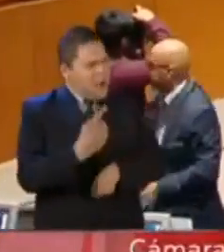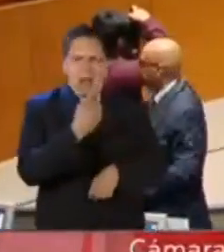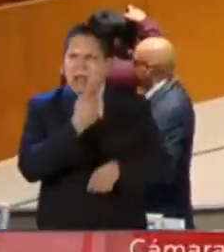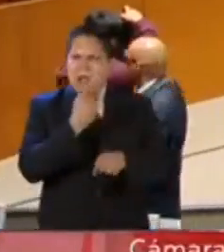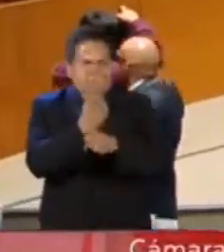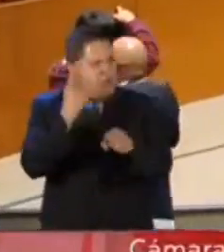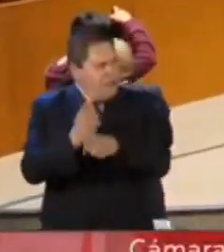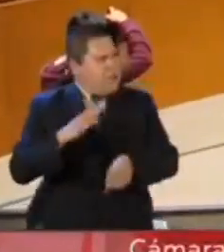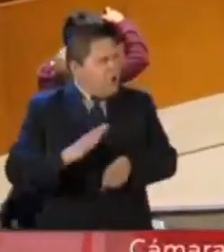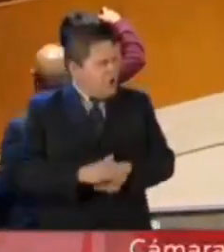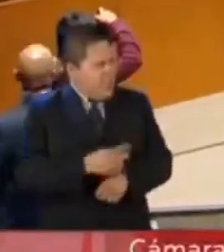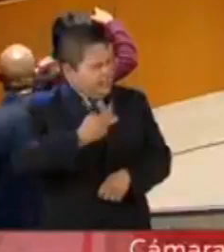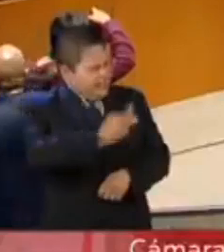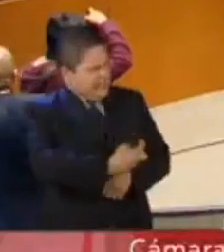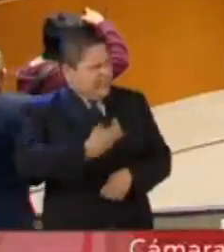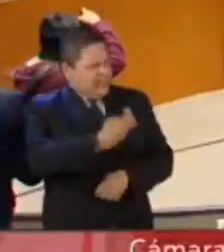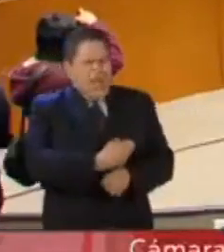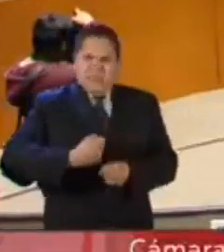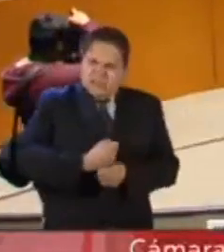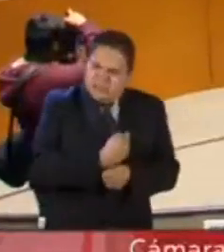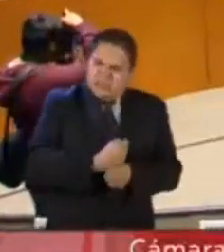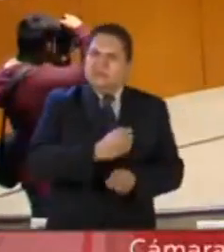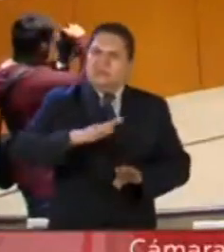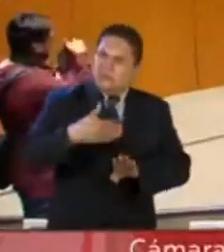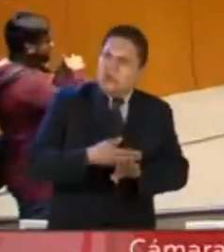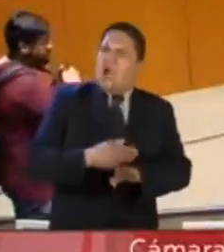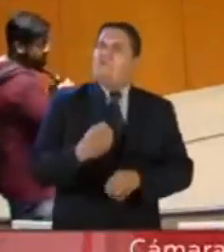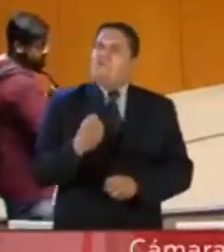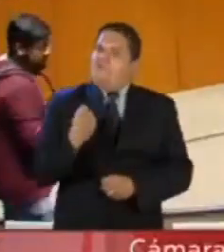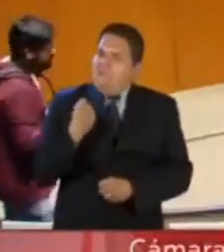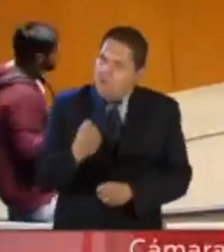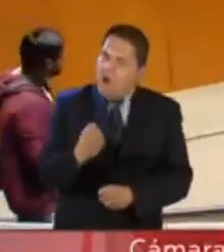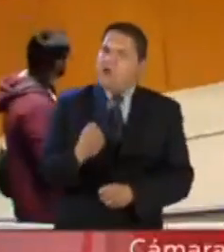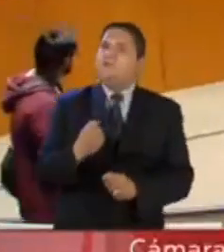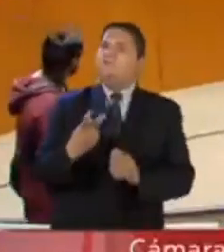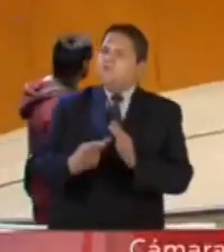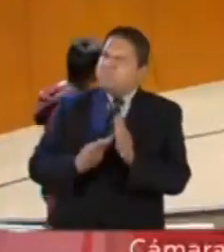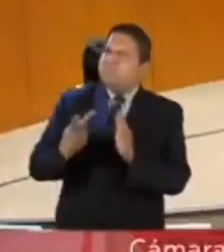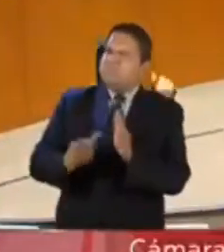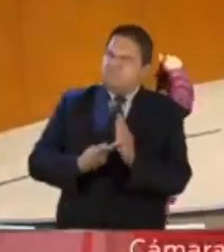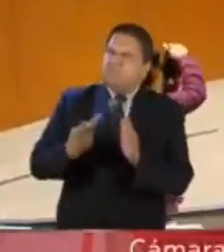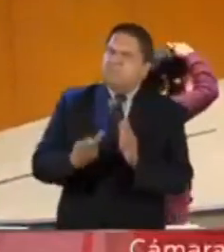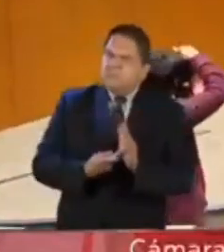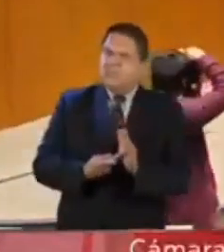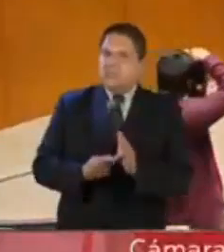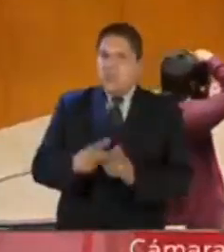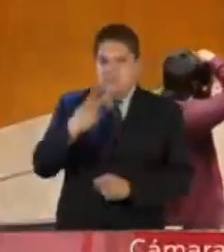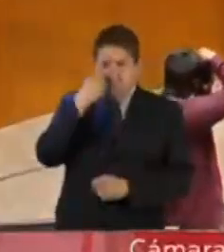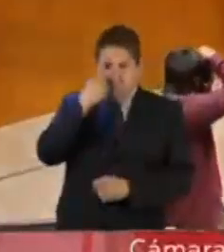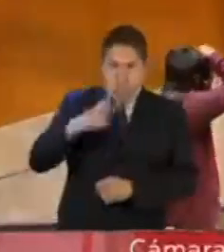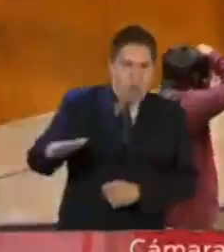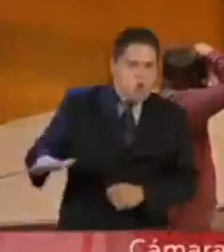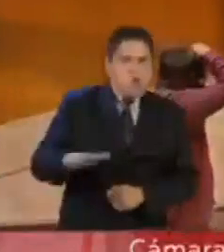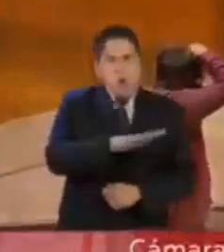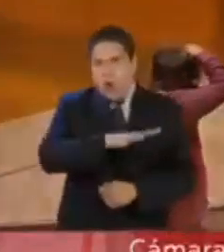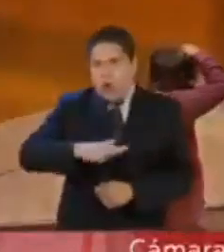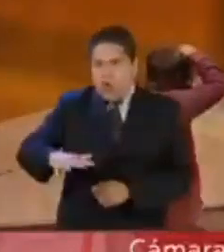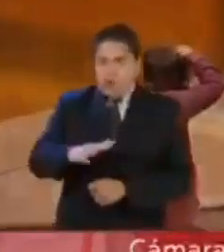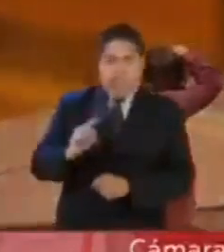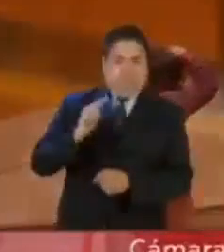son criticadas revictimizadas esta sociedad sumamente injusta con todas las